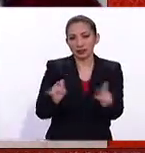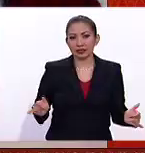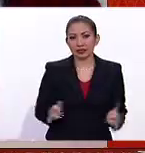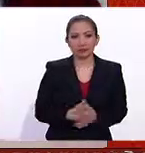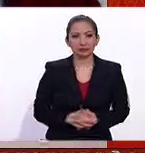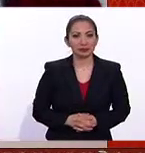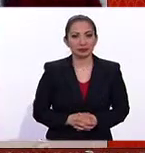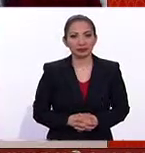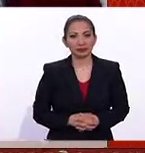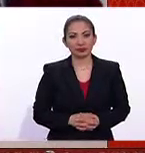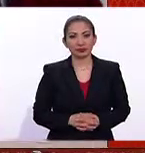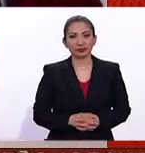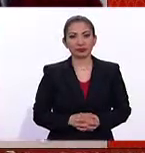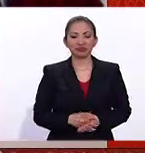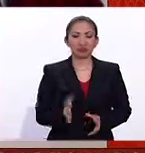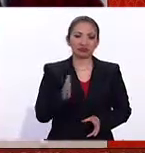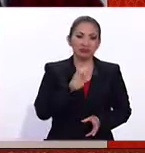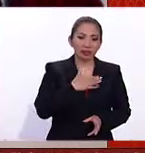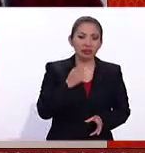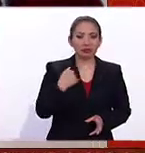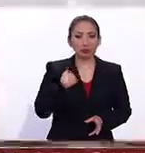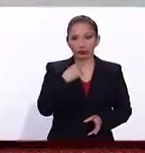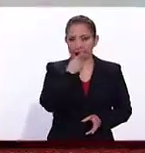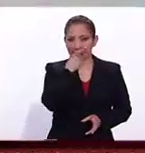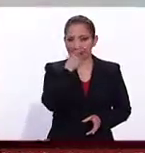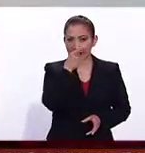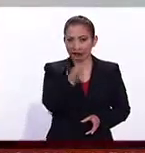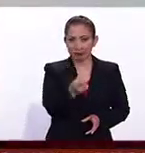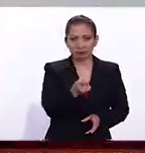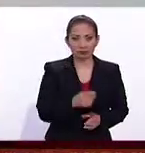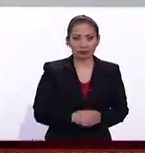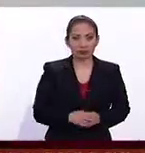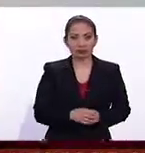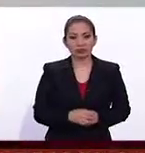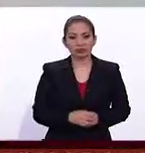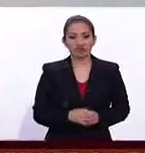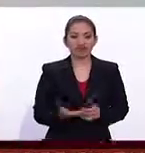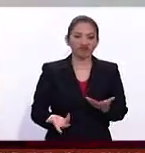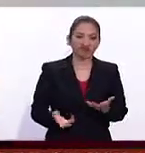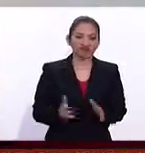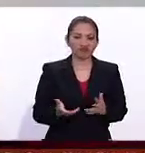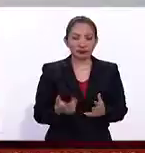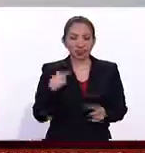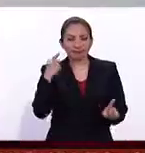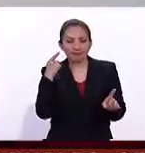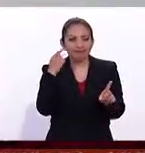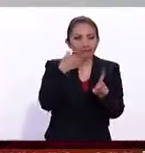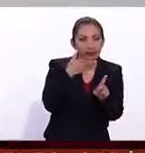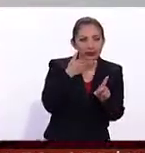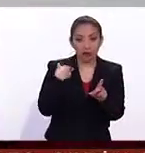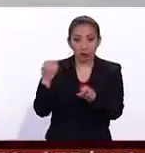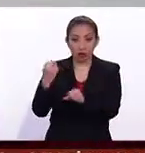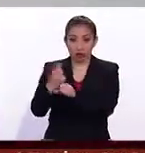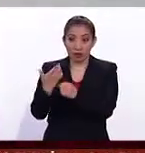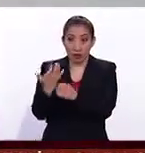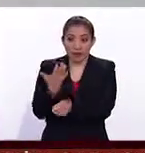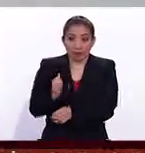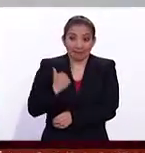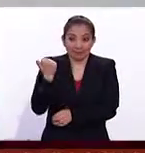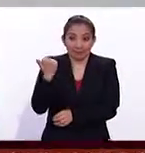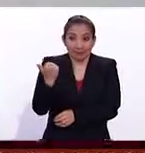París? Bien, yo destacaría a la vez retos y a la vez